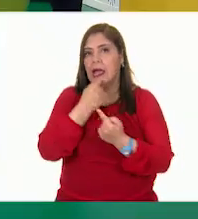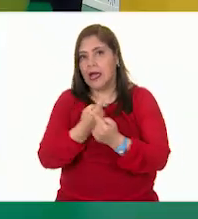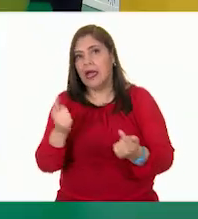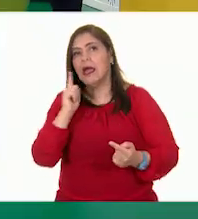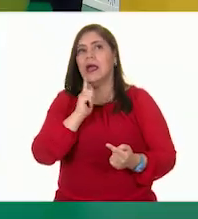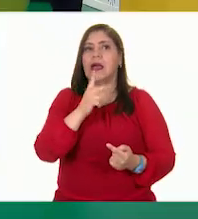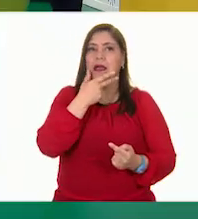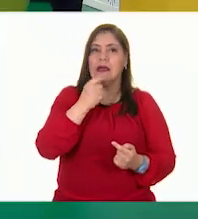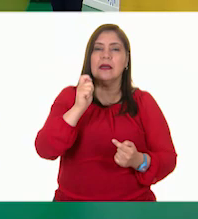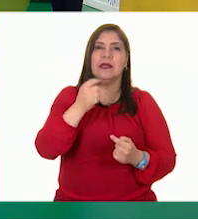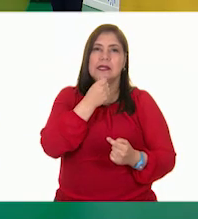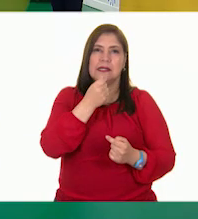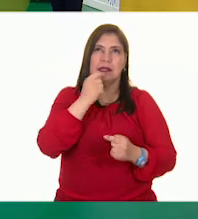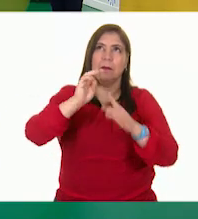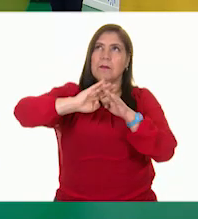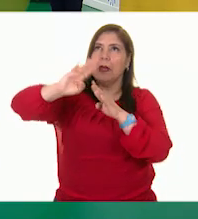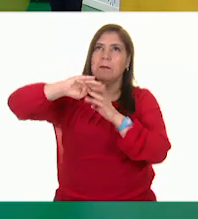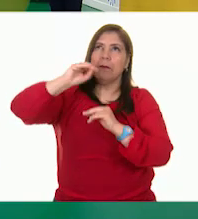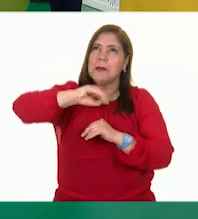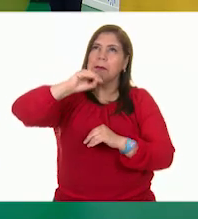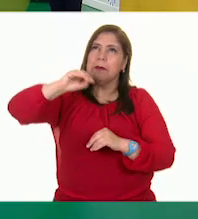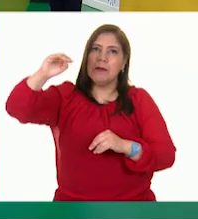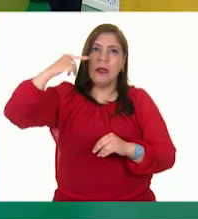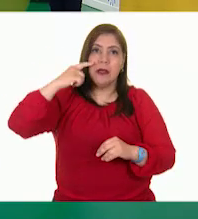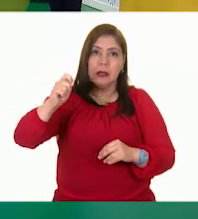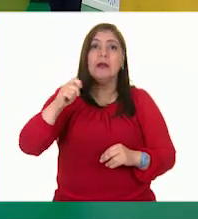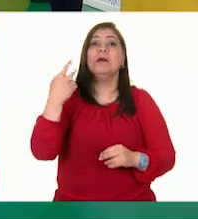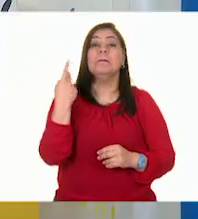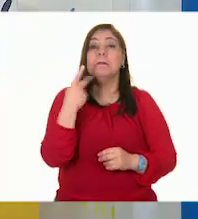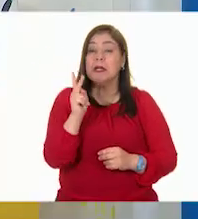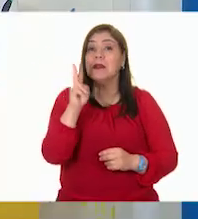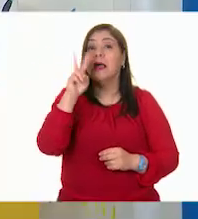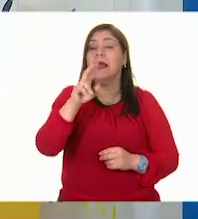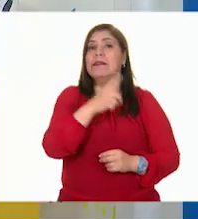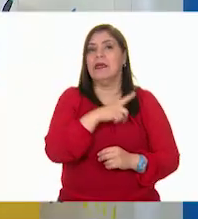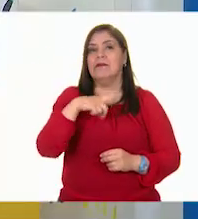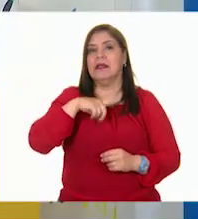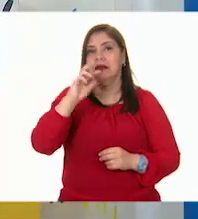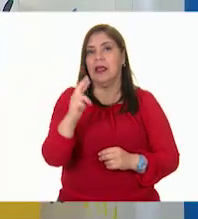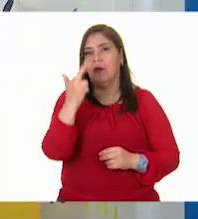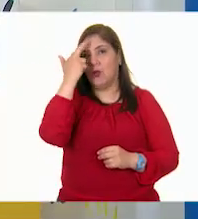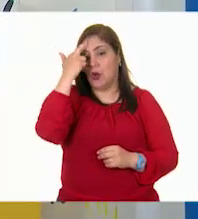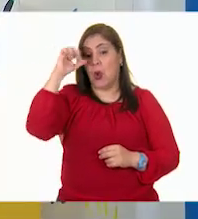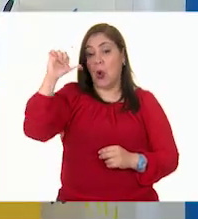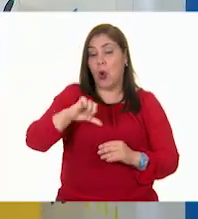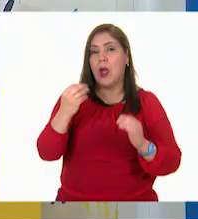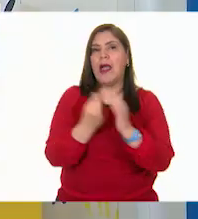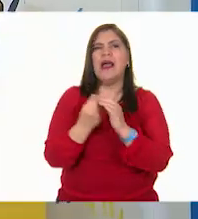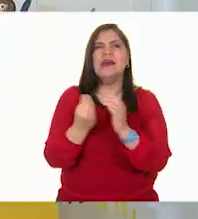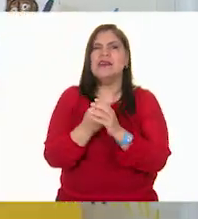niños migrantes, ¿verdad? Pues vamos a hacer un recordatorio de lo que vimos en esta clase.